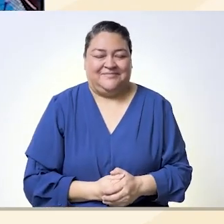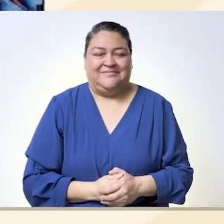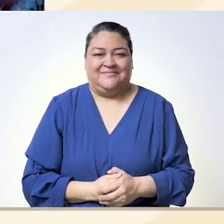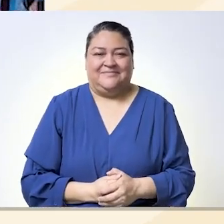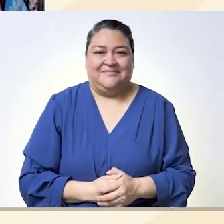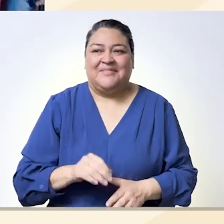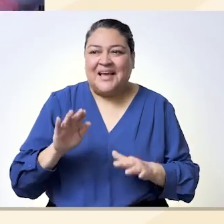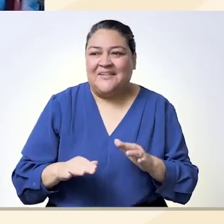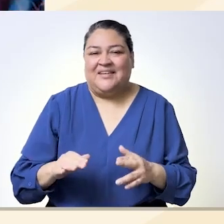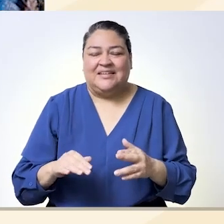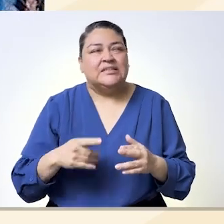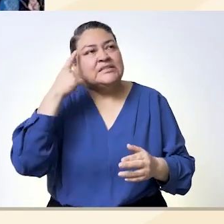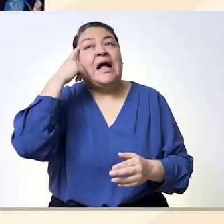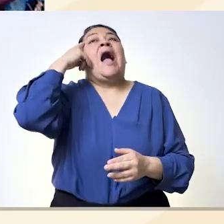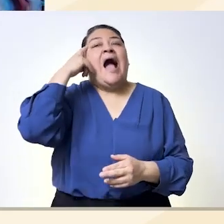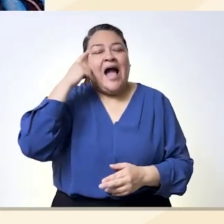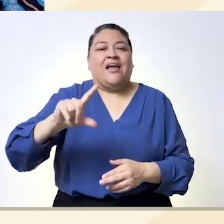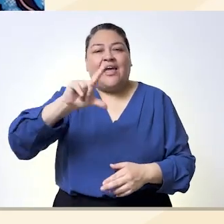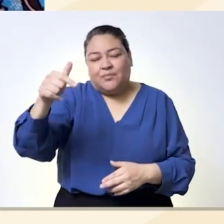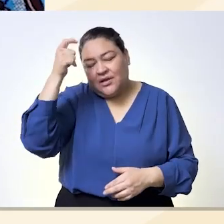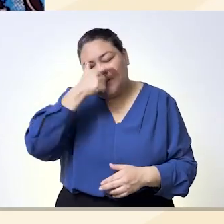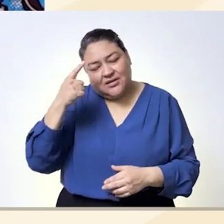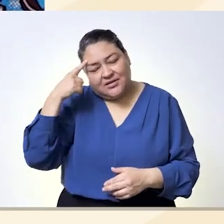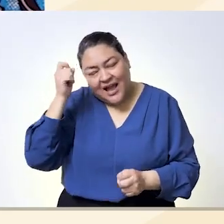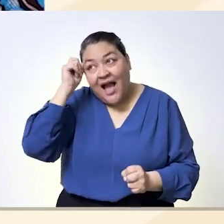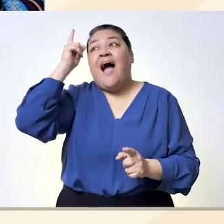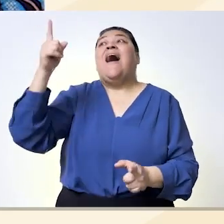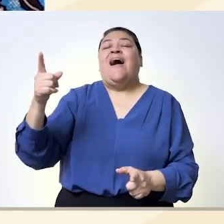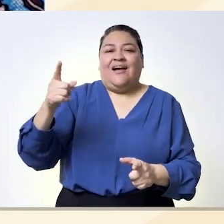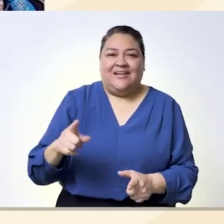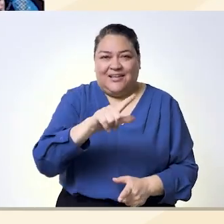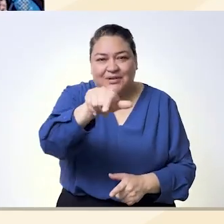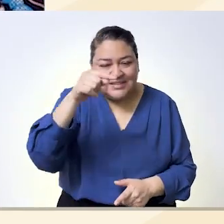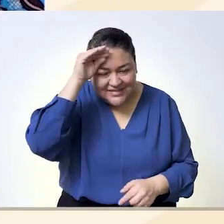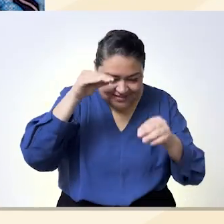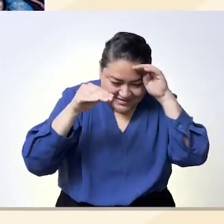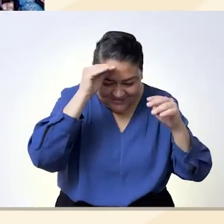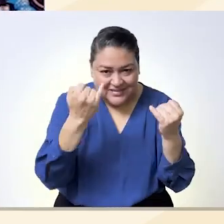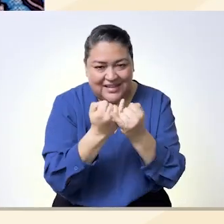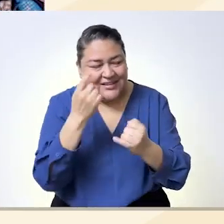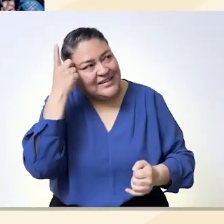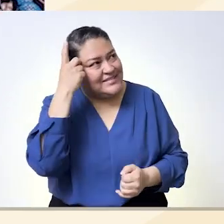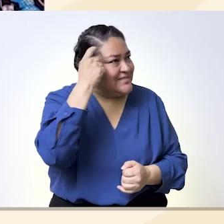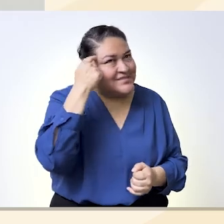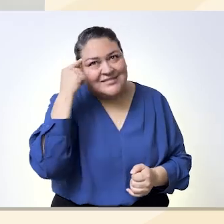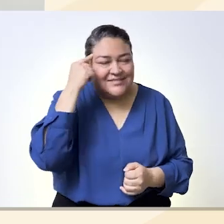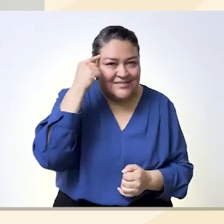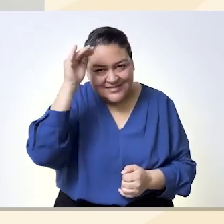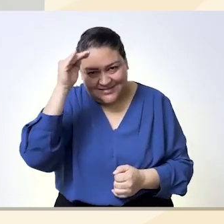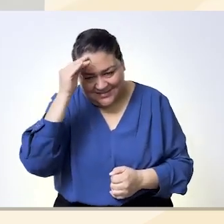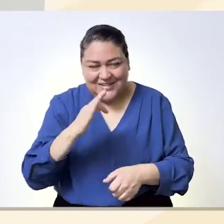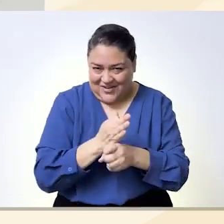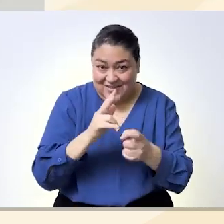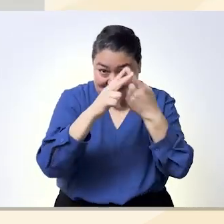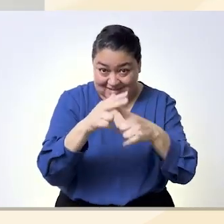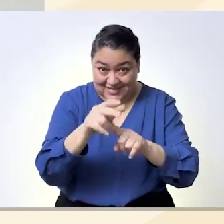así nada, ¿no? De repente a las 3 de la mañana, esto hubiera estado... Al rato van a ver que nadie de aquí del panel va a poder dormir,